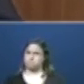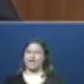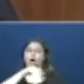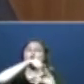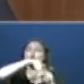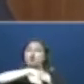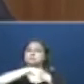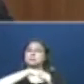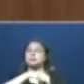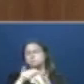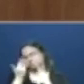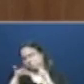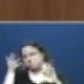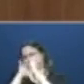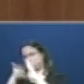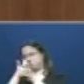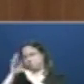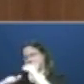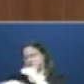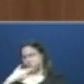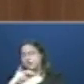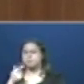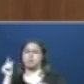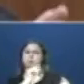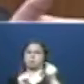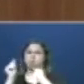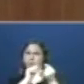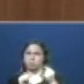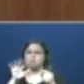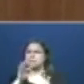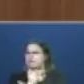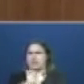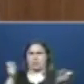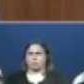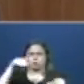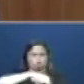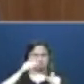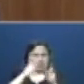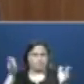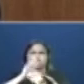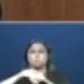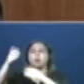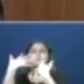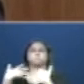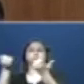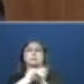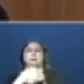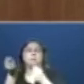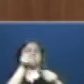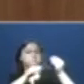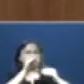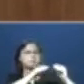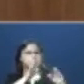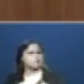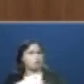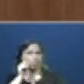será previamente expuesto al diálogo social y estará en todo caso abierto a las mejoras que en la cámara puedan plantearse en el debate